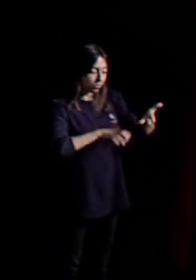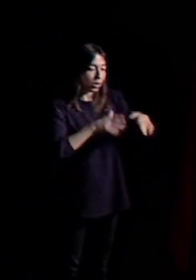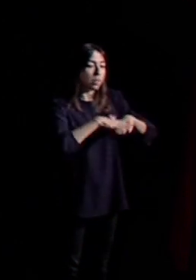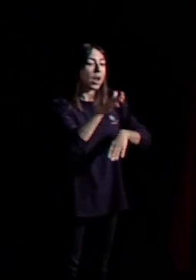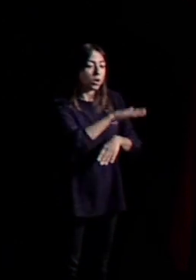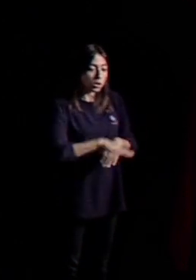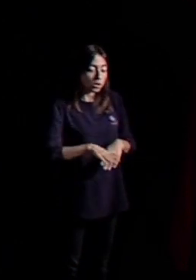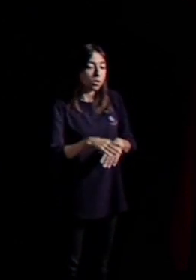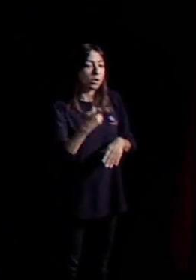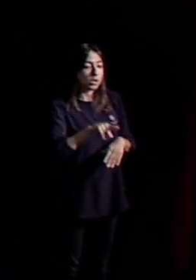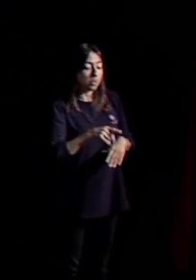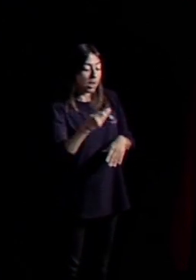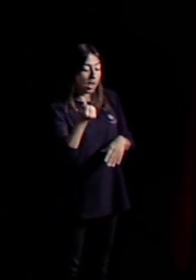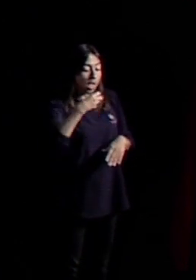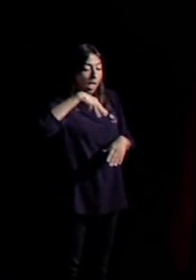para la AMPA,